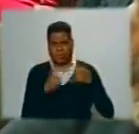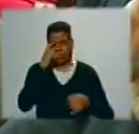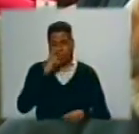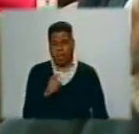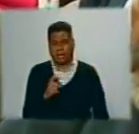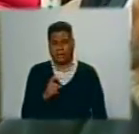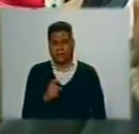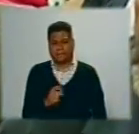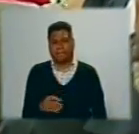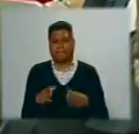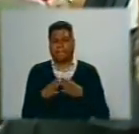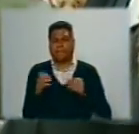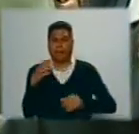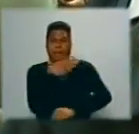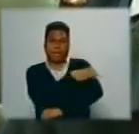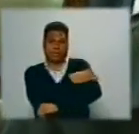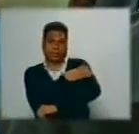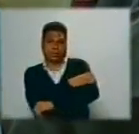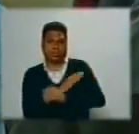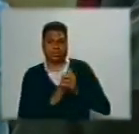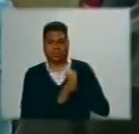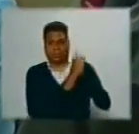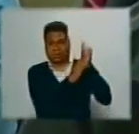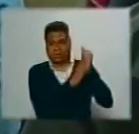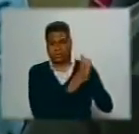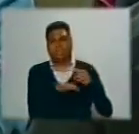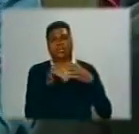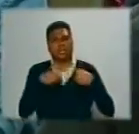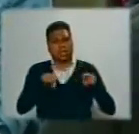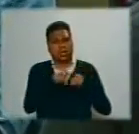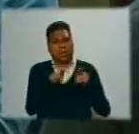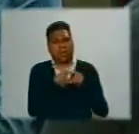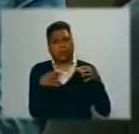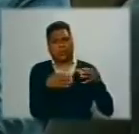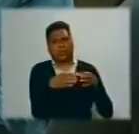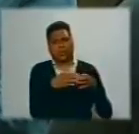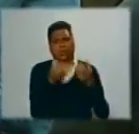los sectores de la derecha, esos mismos sectores que nos han llevado a la violencia,